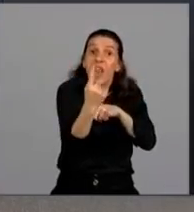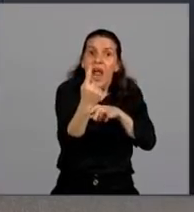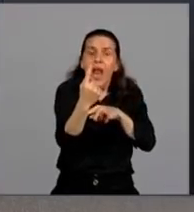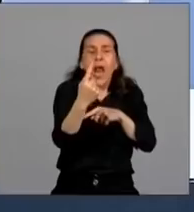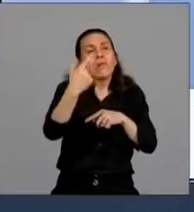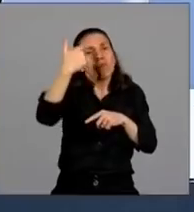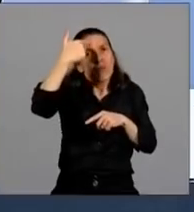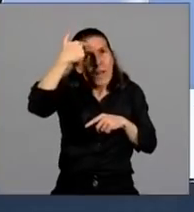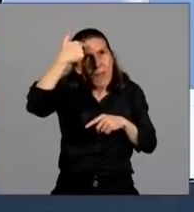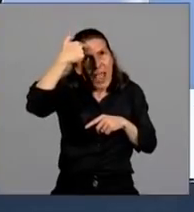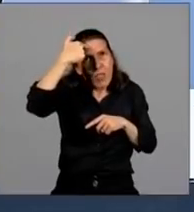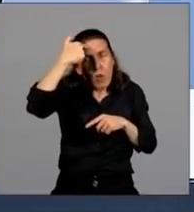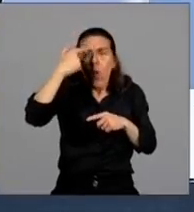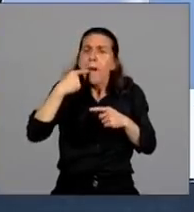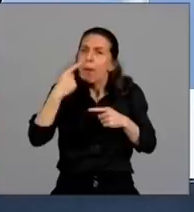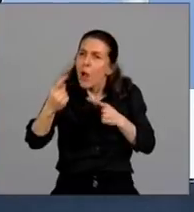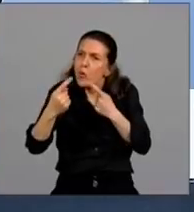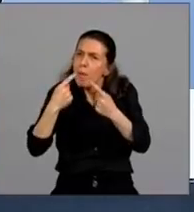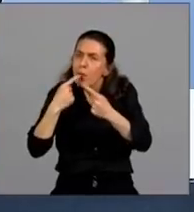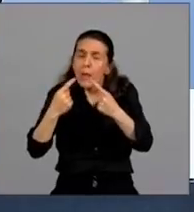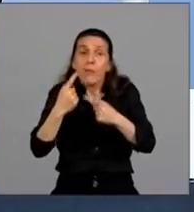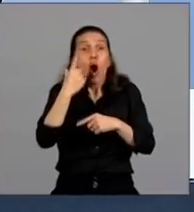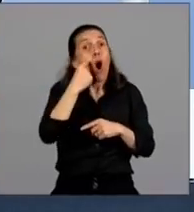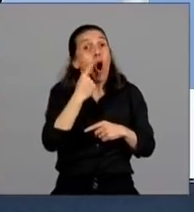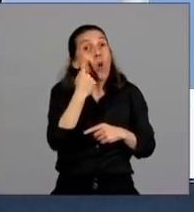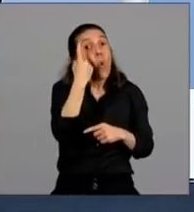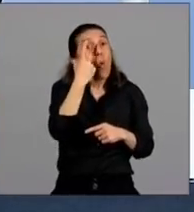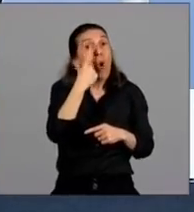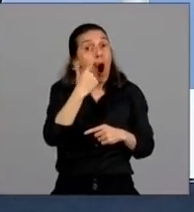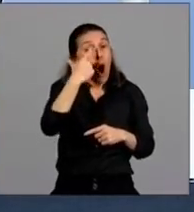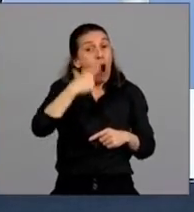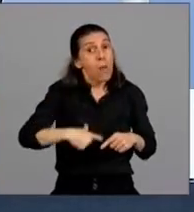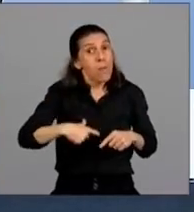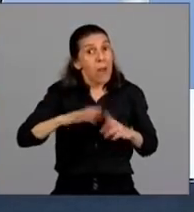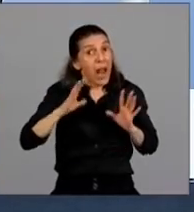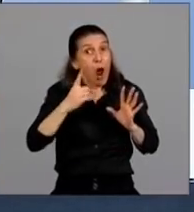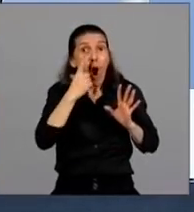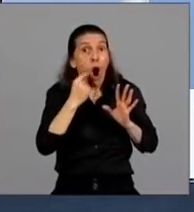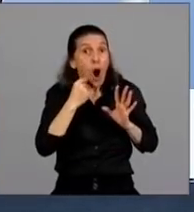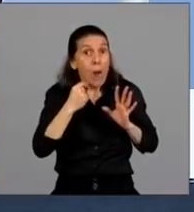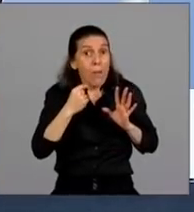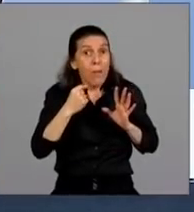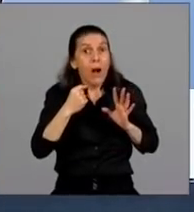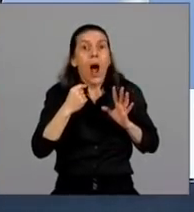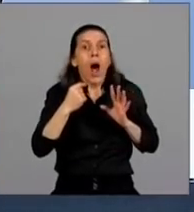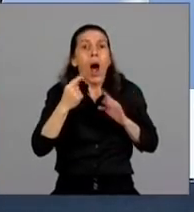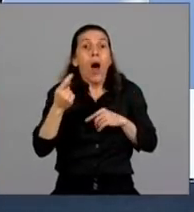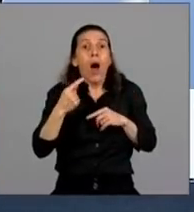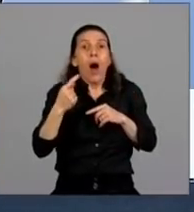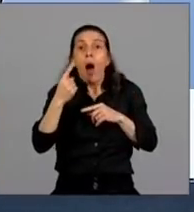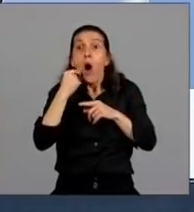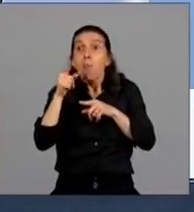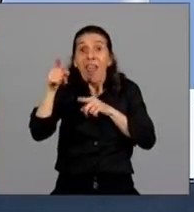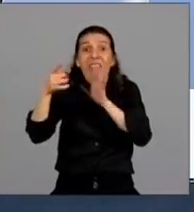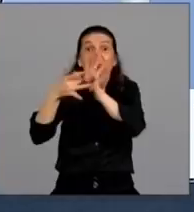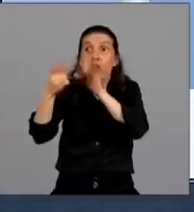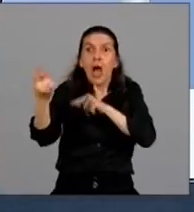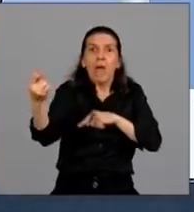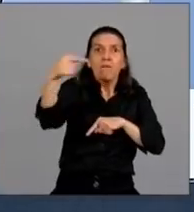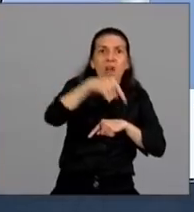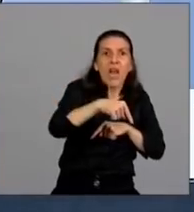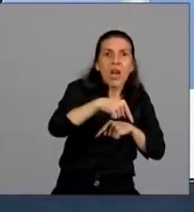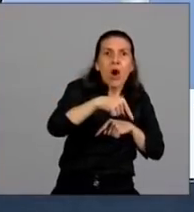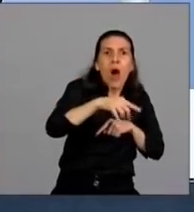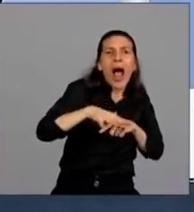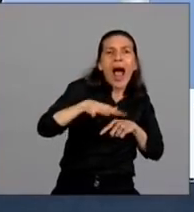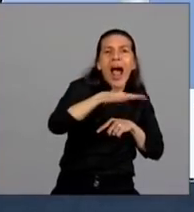preguntaba. Bueno, un hombre vino, en este caso, al AMBA a hacer